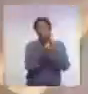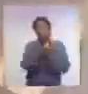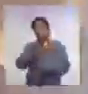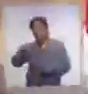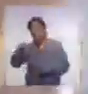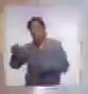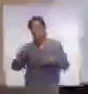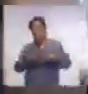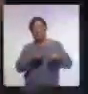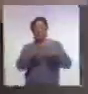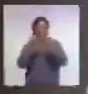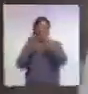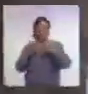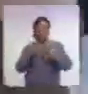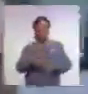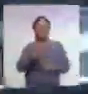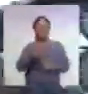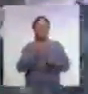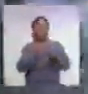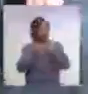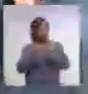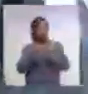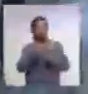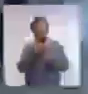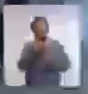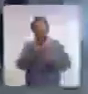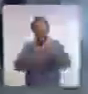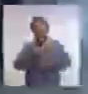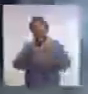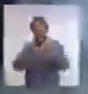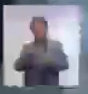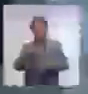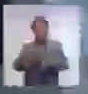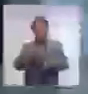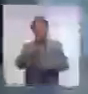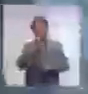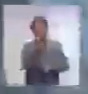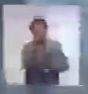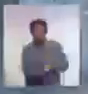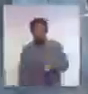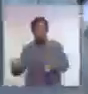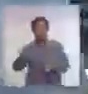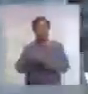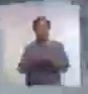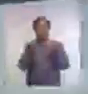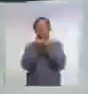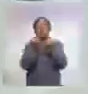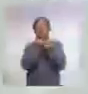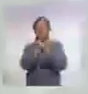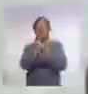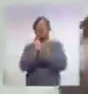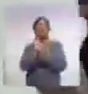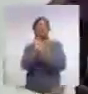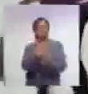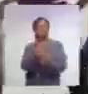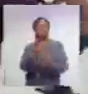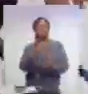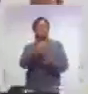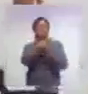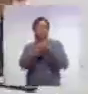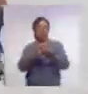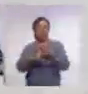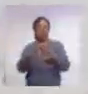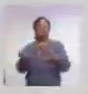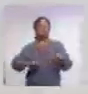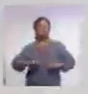prevención, principalmente en menores de edad. De la misma manera, se dieron a conocer los resultados de los programas, acciones y tareas